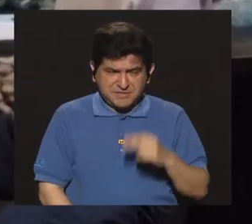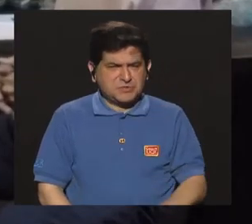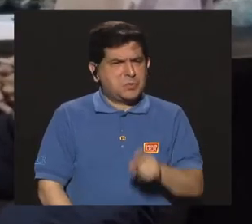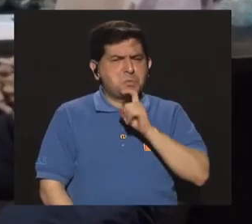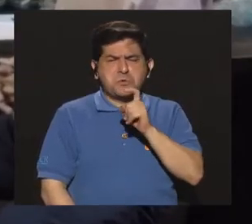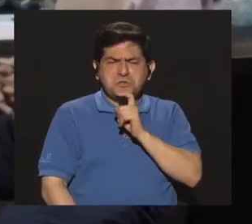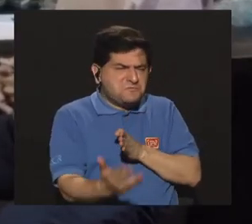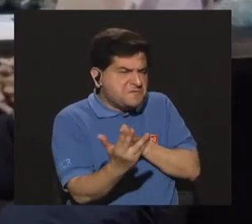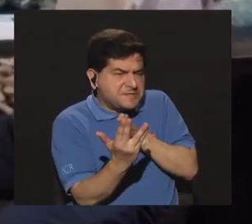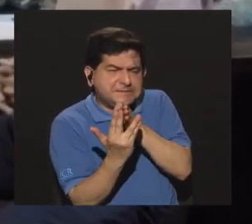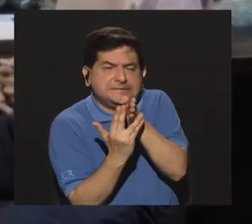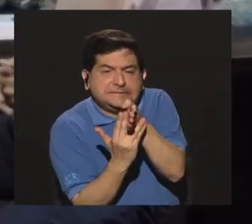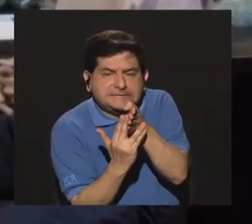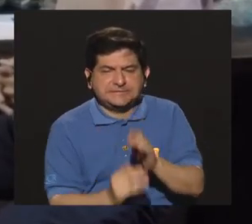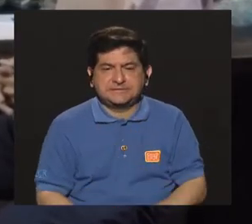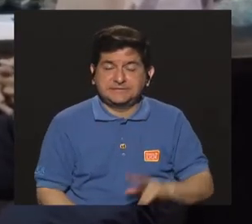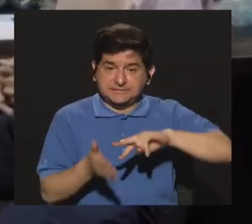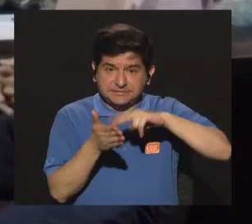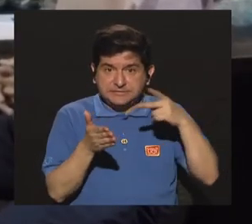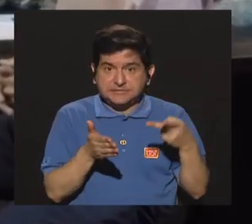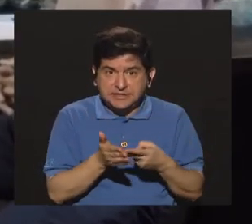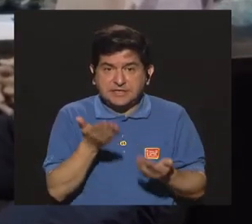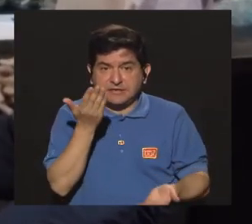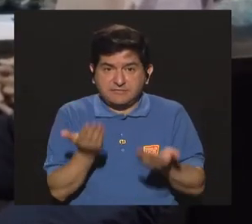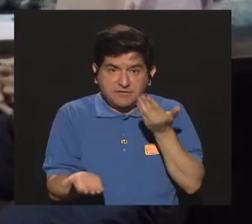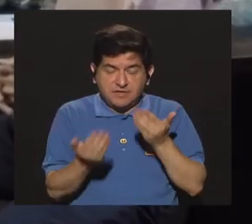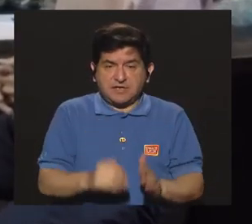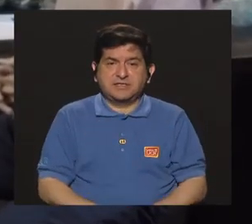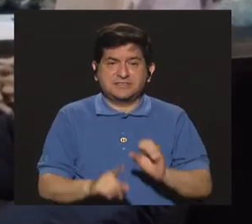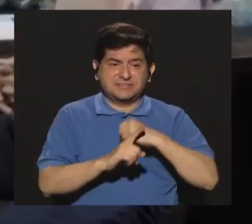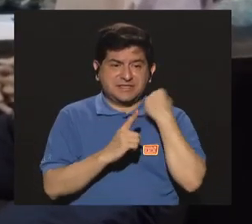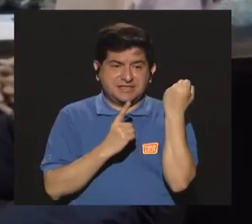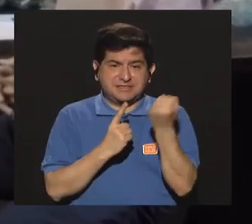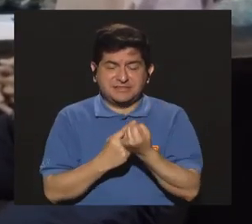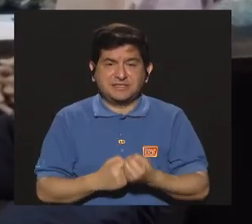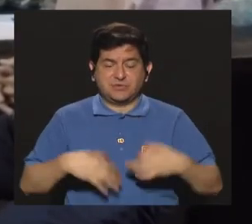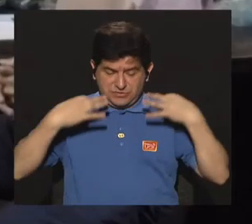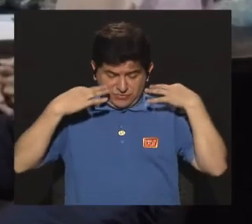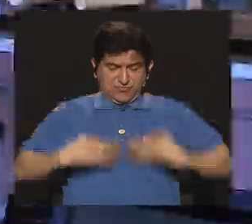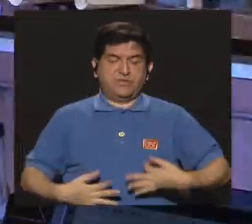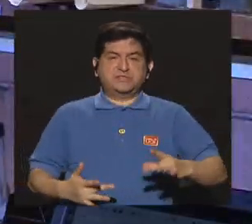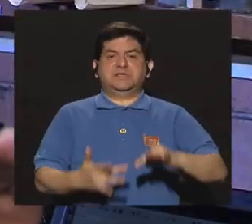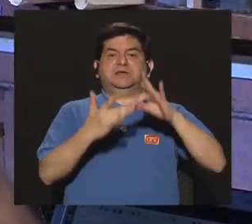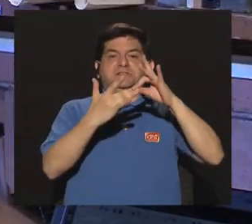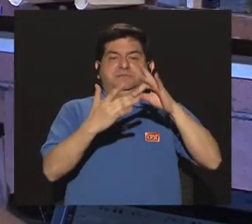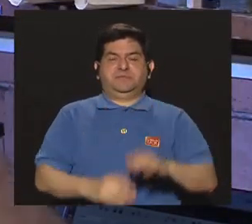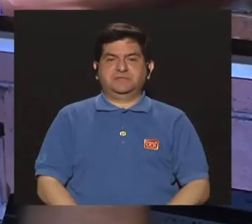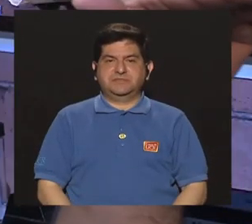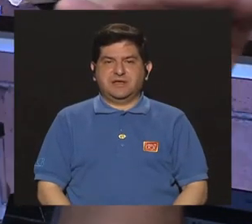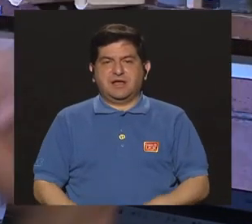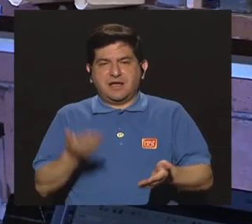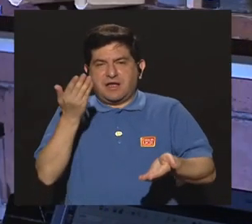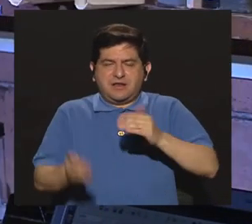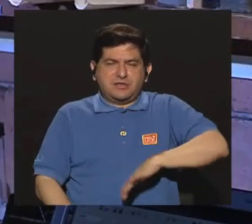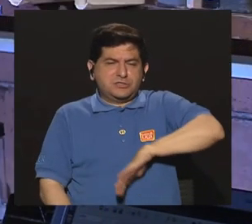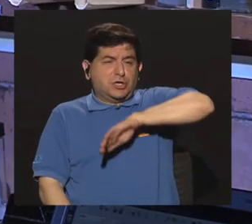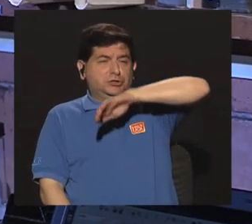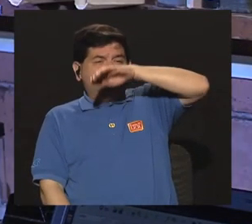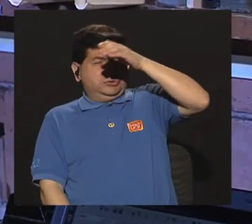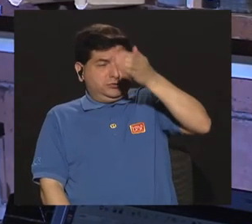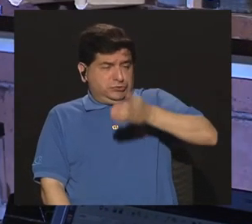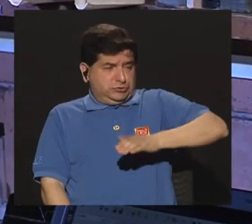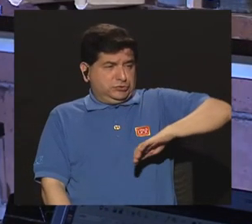tan difíciles de llegar e involucra más bien una condición física particular estoy hablando de las cimas de los